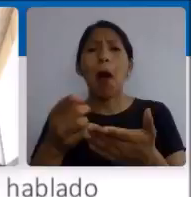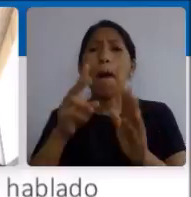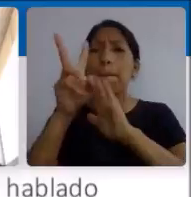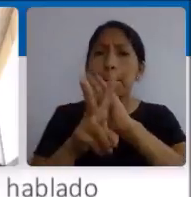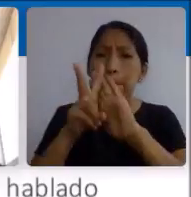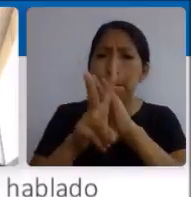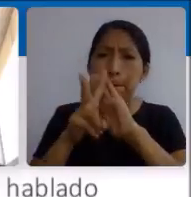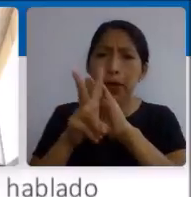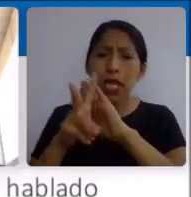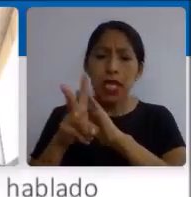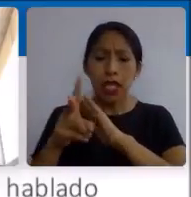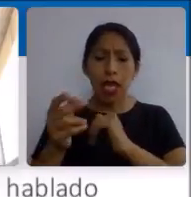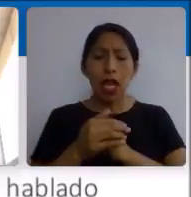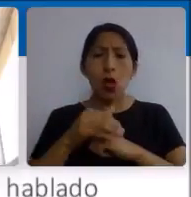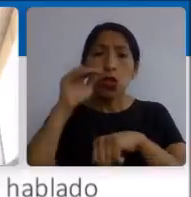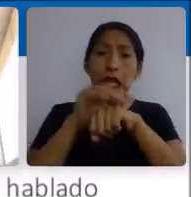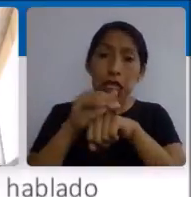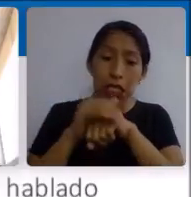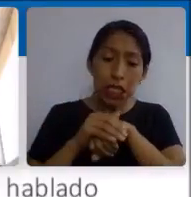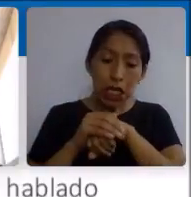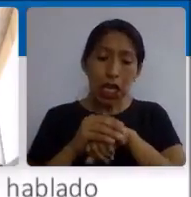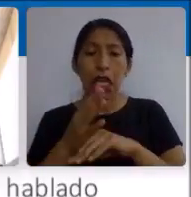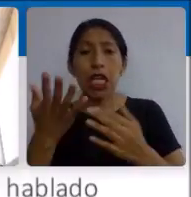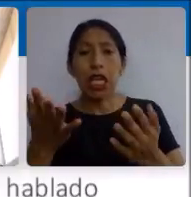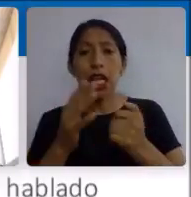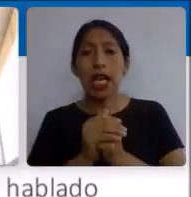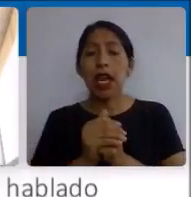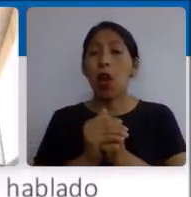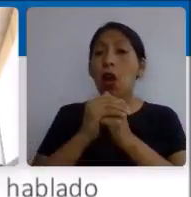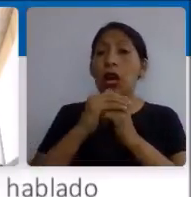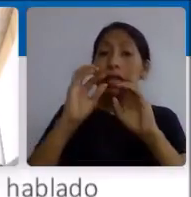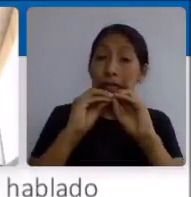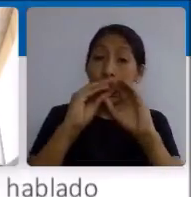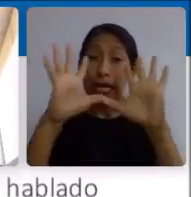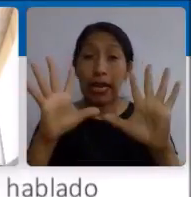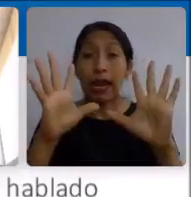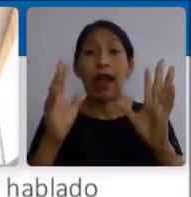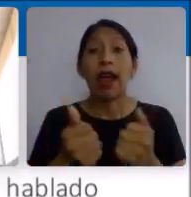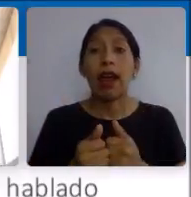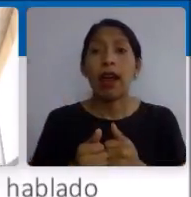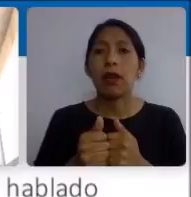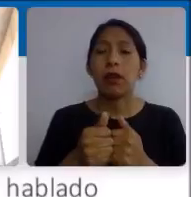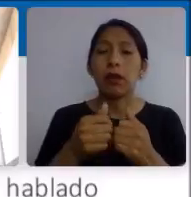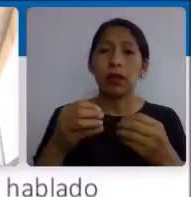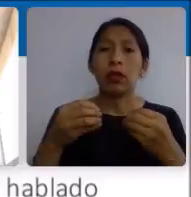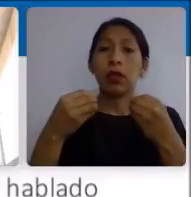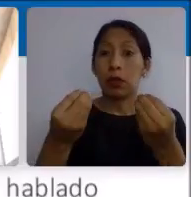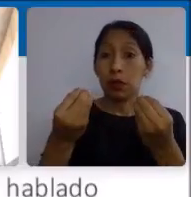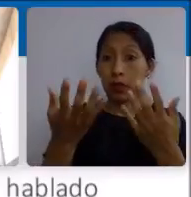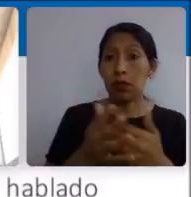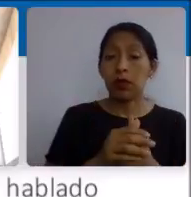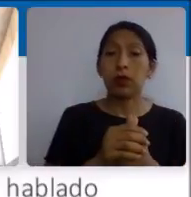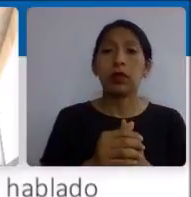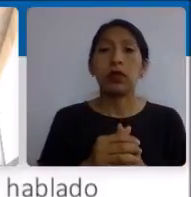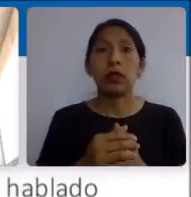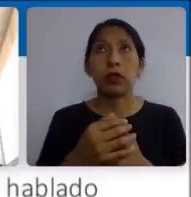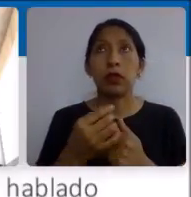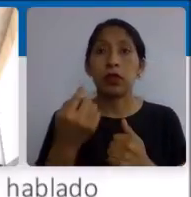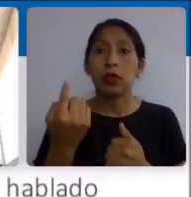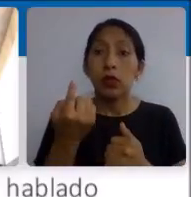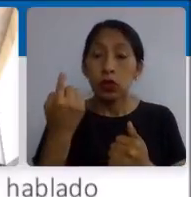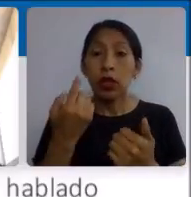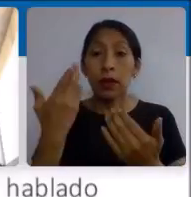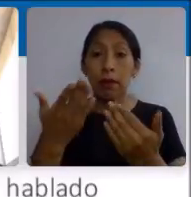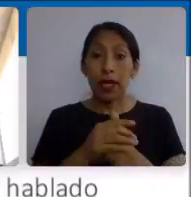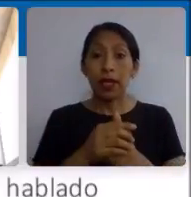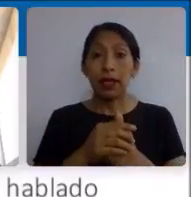videos con contenido en inglés, con contenido claro, preciso, con buenas imágenes. Y no solamente esto